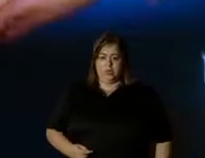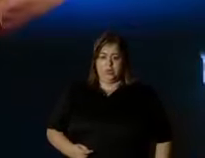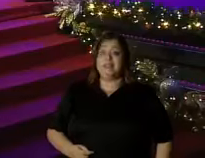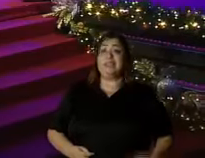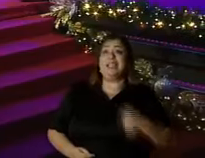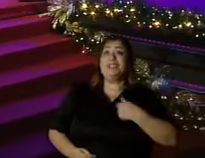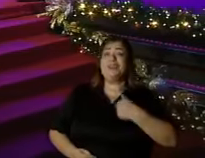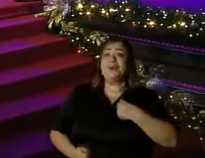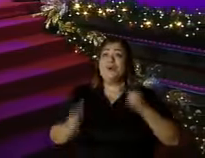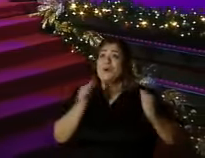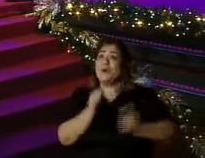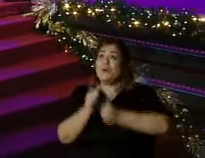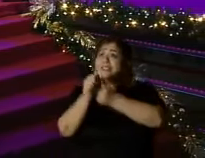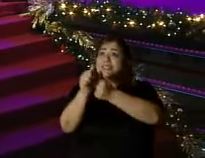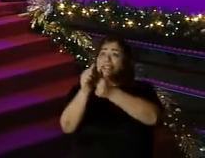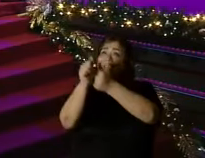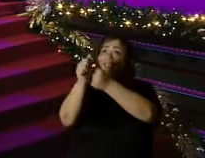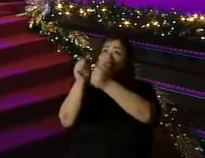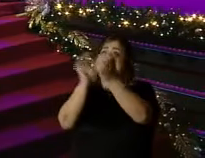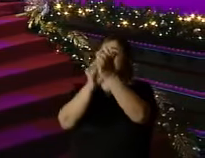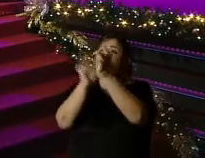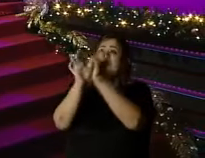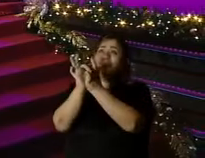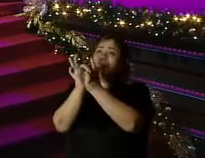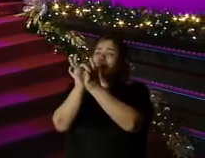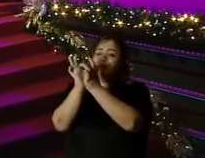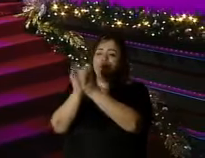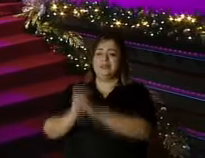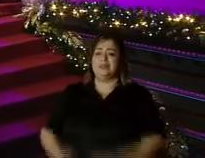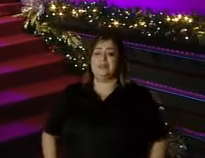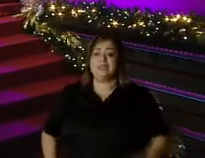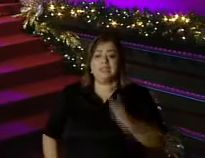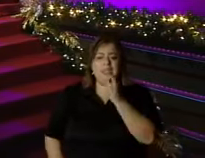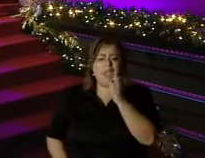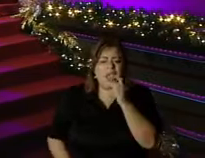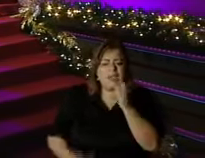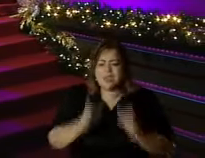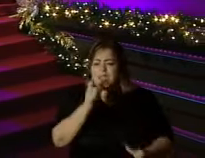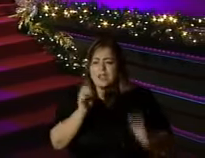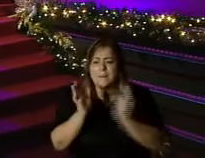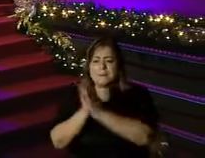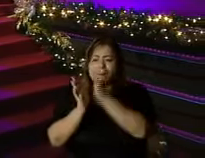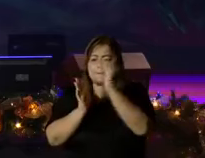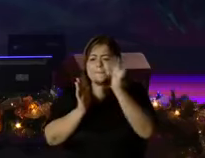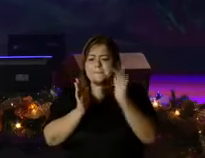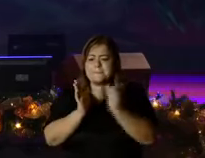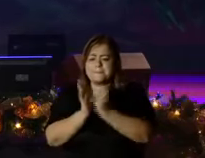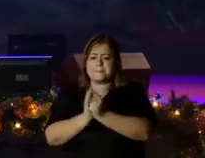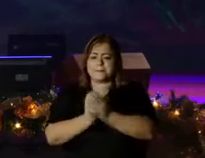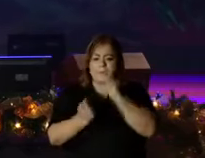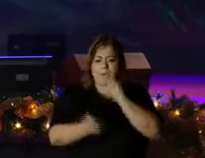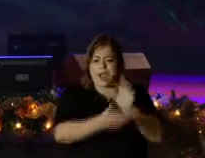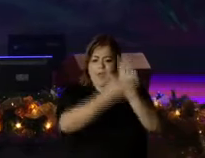a tu lado. ¿Cuántos le alaban? ¿Cuántos le alaban? Oh, gloria a